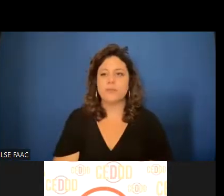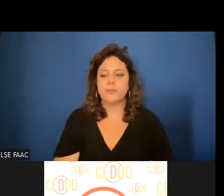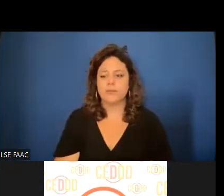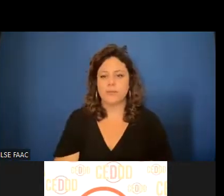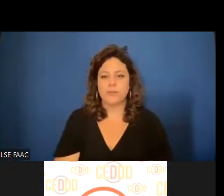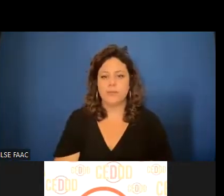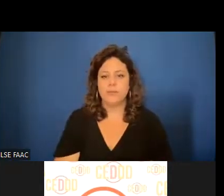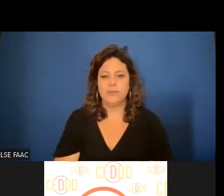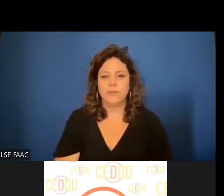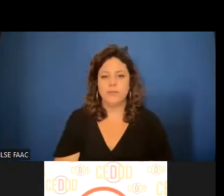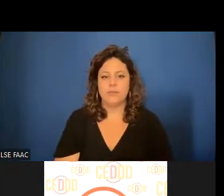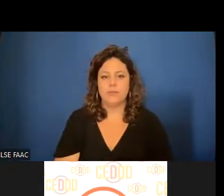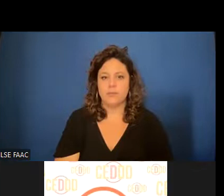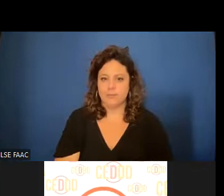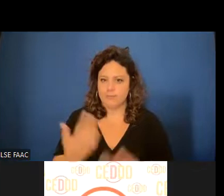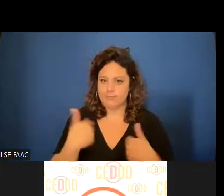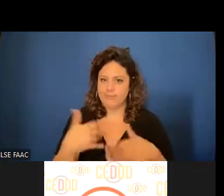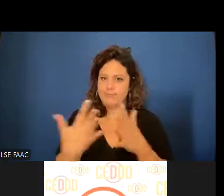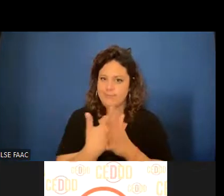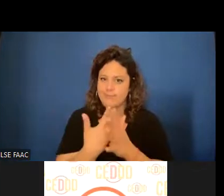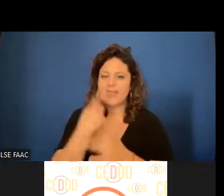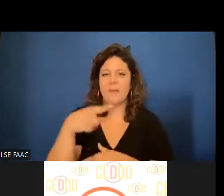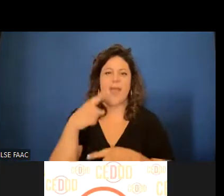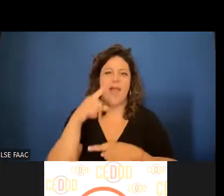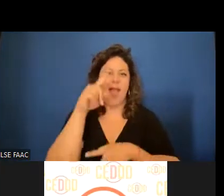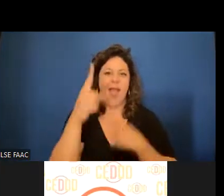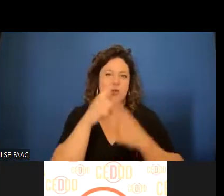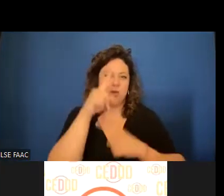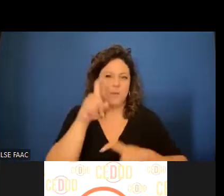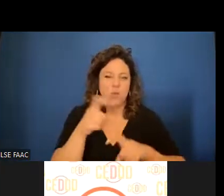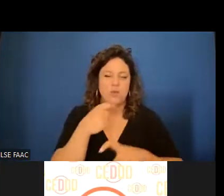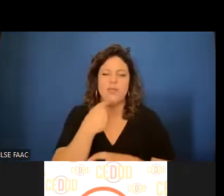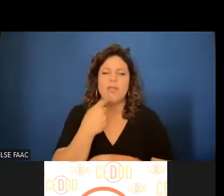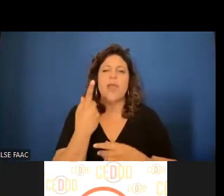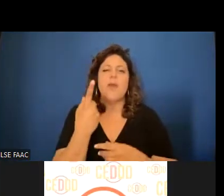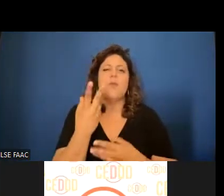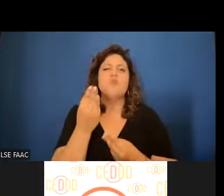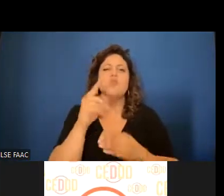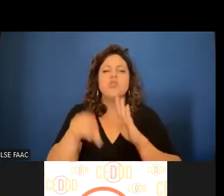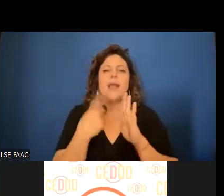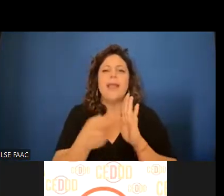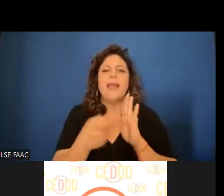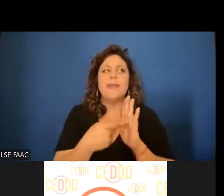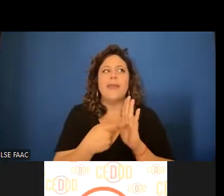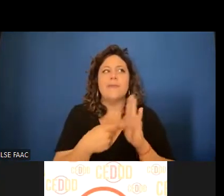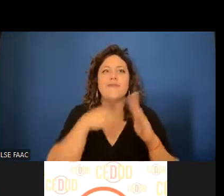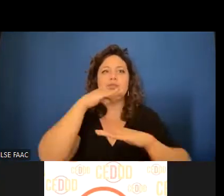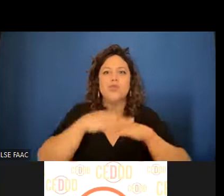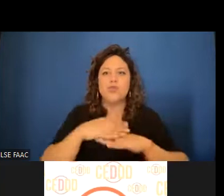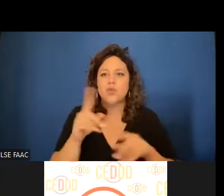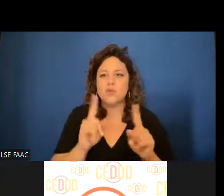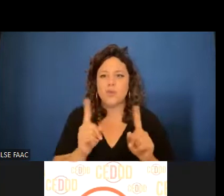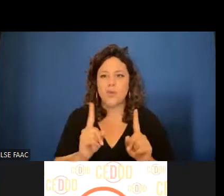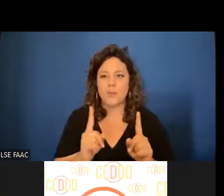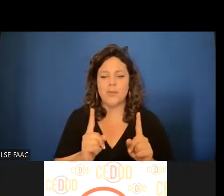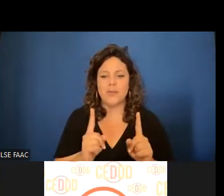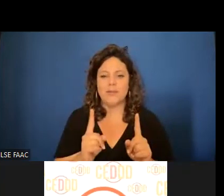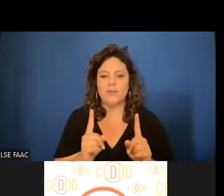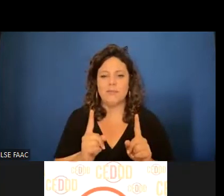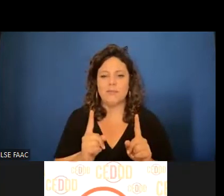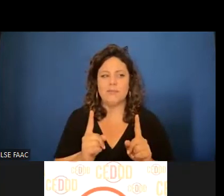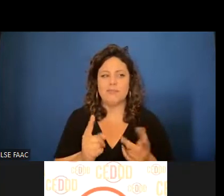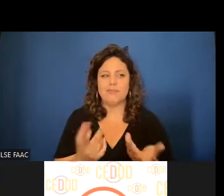ha conocido. Es verdad que tampoco se ha dado publicidad, a lo mejor levemente, pero a nivel empresarial las imposiciones o las